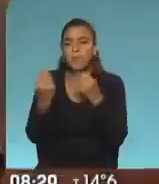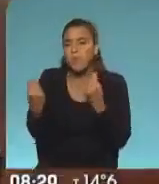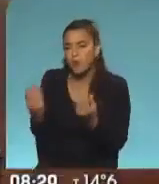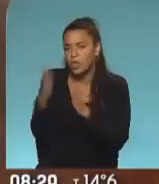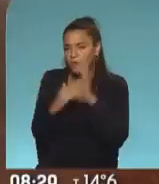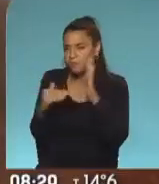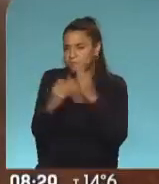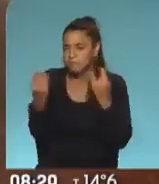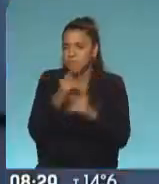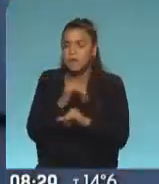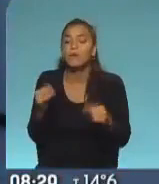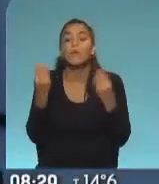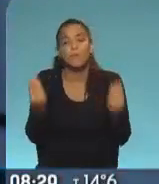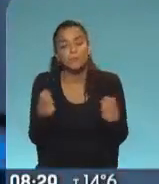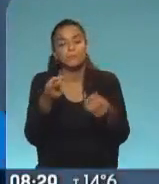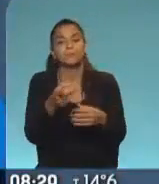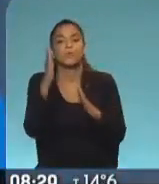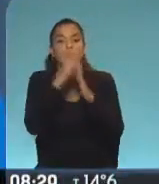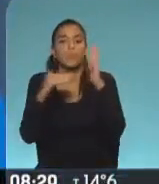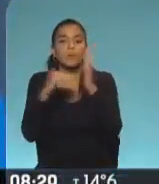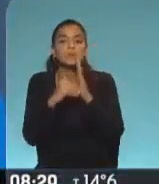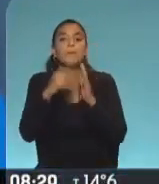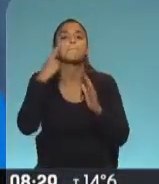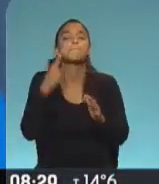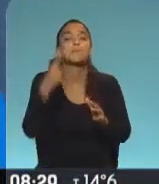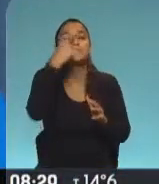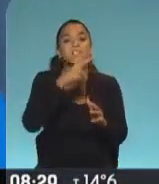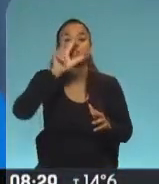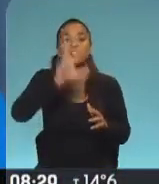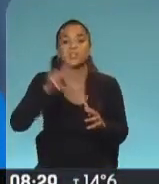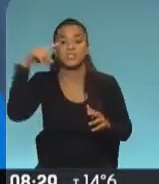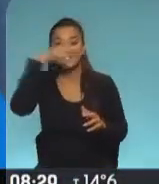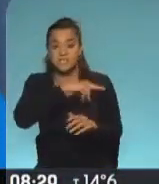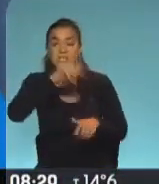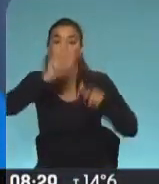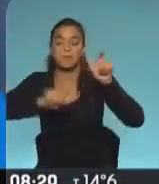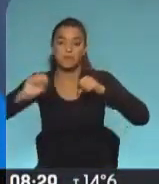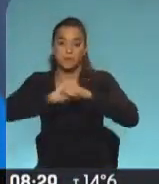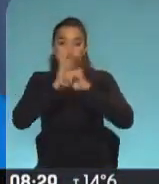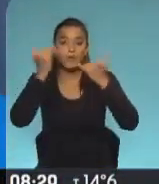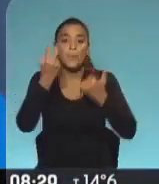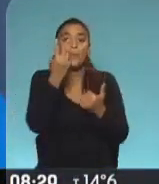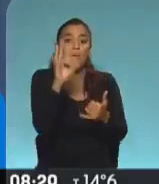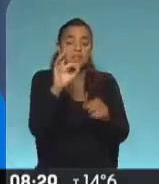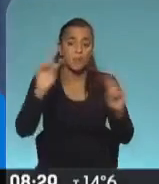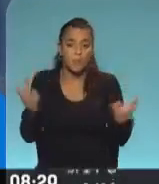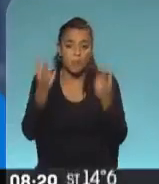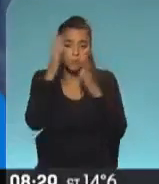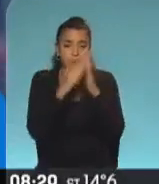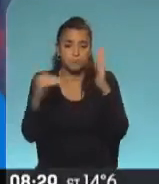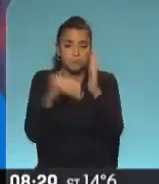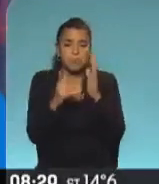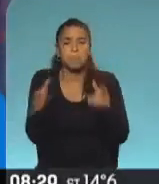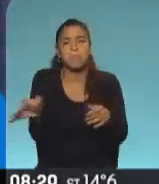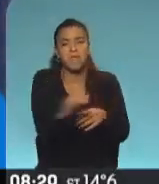José? Bueno, porque Nueva Zelanda había que acumula 1.137 casos de coronavirus, 20 muertos. Nueva Zelanda, un país